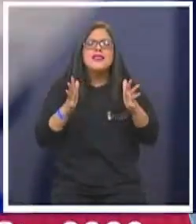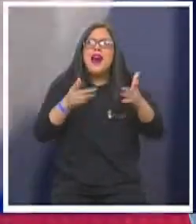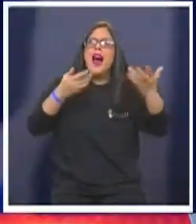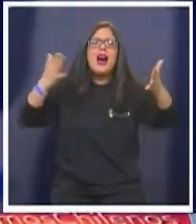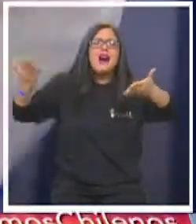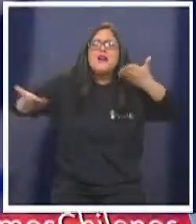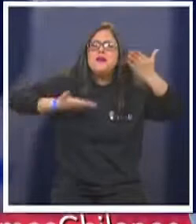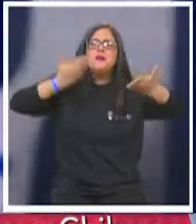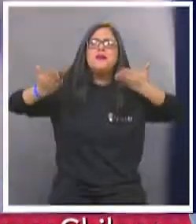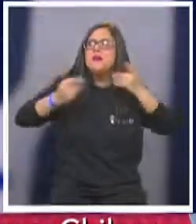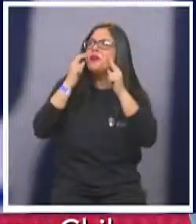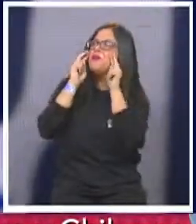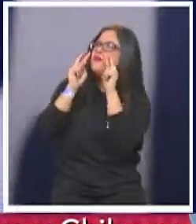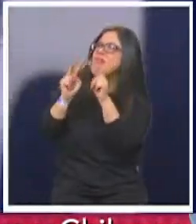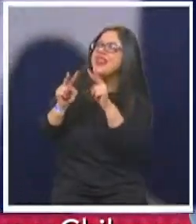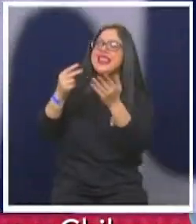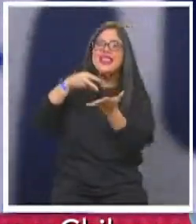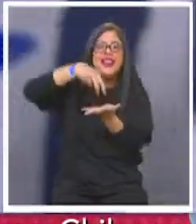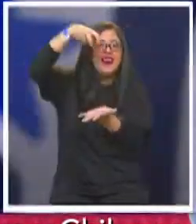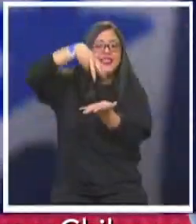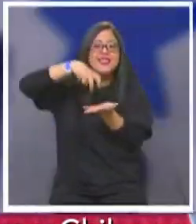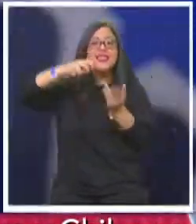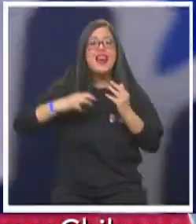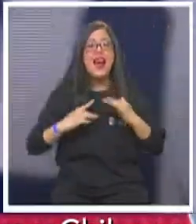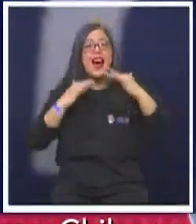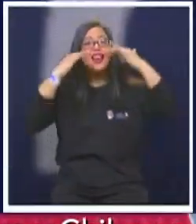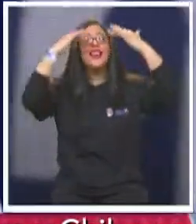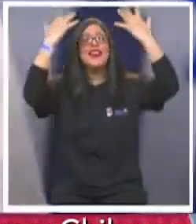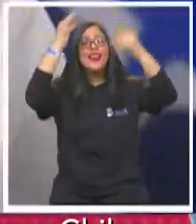cómo salta de alegría el doctor Singh.